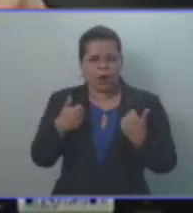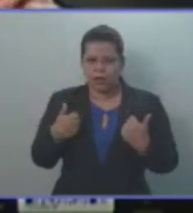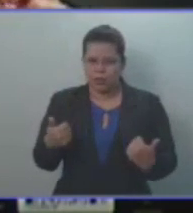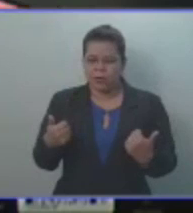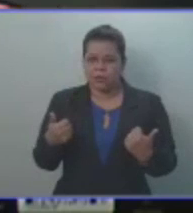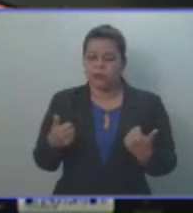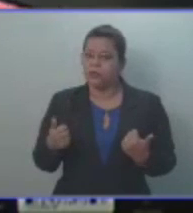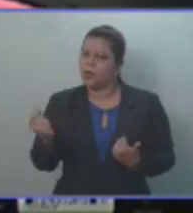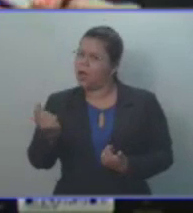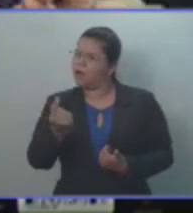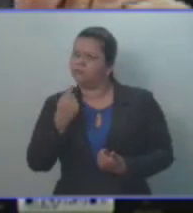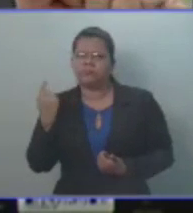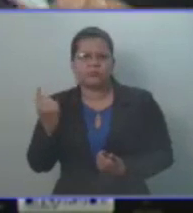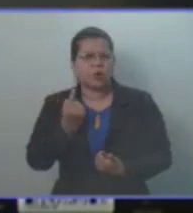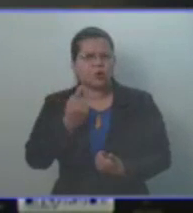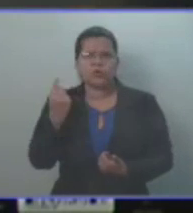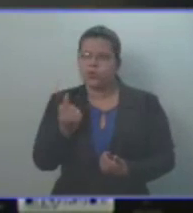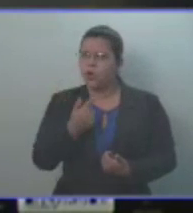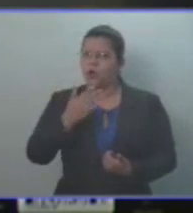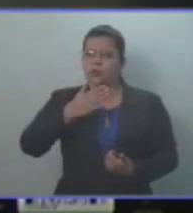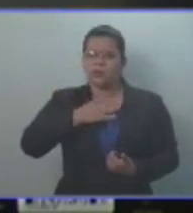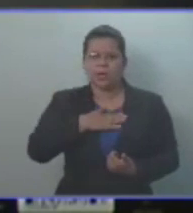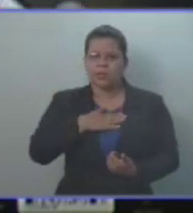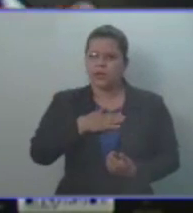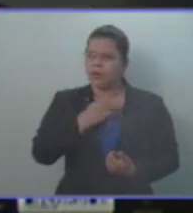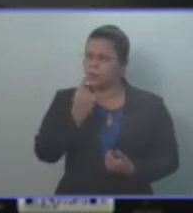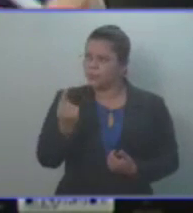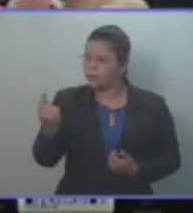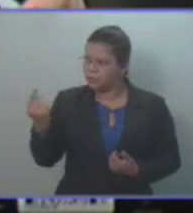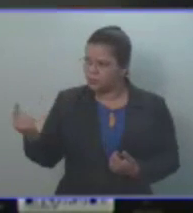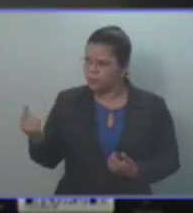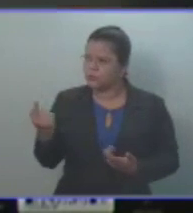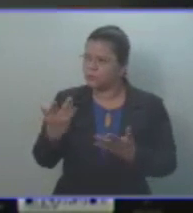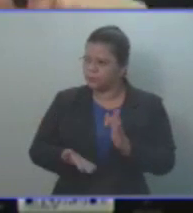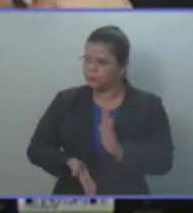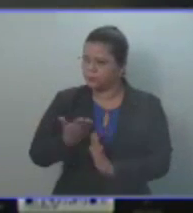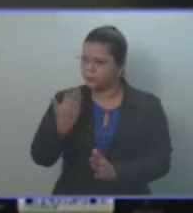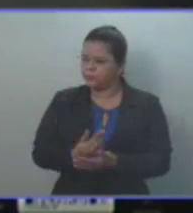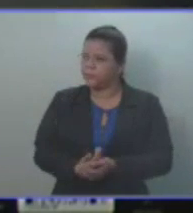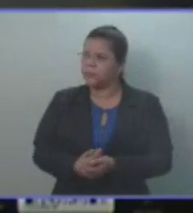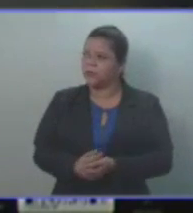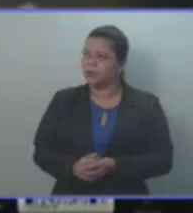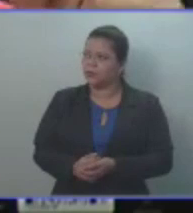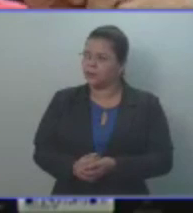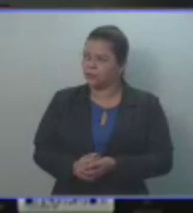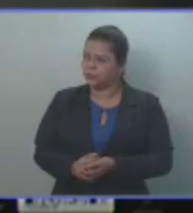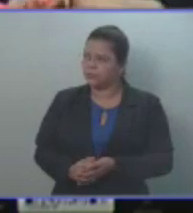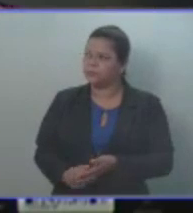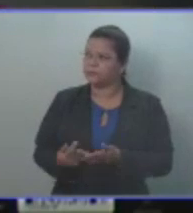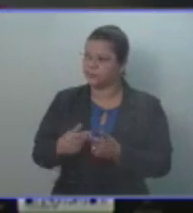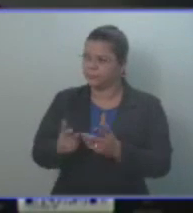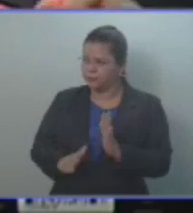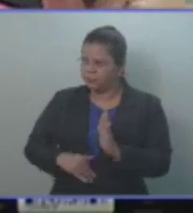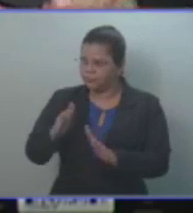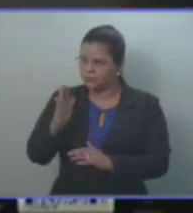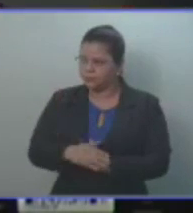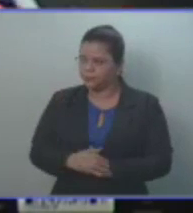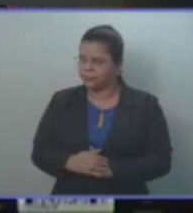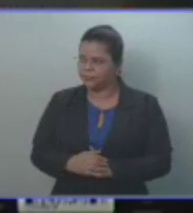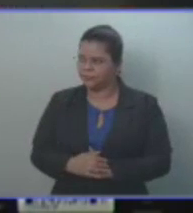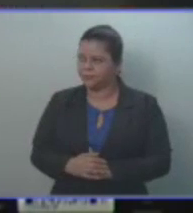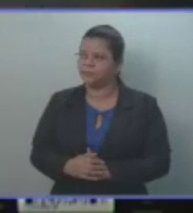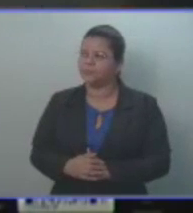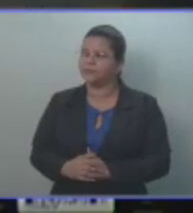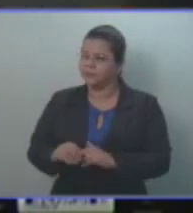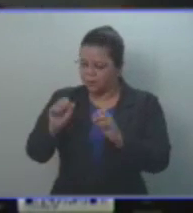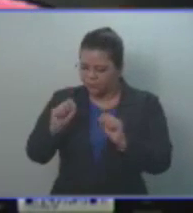no solo cuentan con el capital humano, sino con el capital financiero, para que los salvadoreños puedan